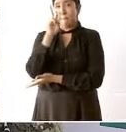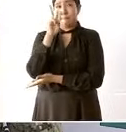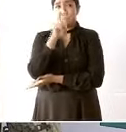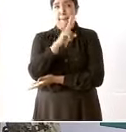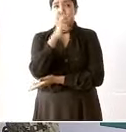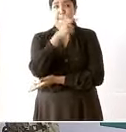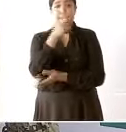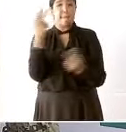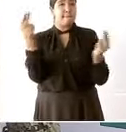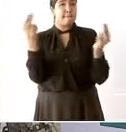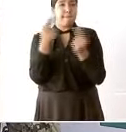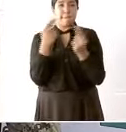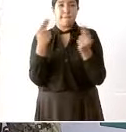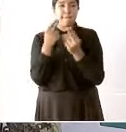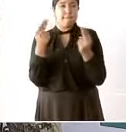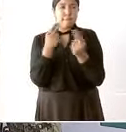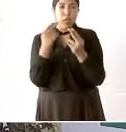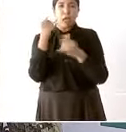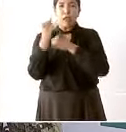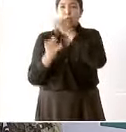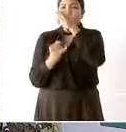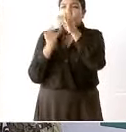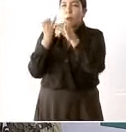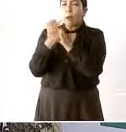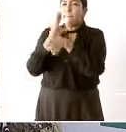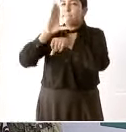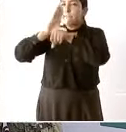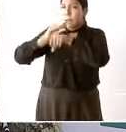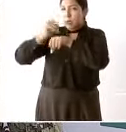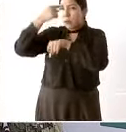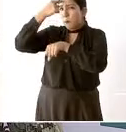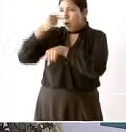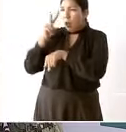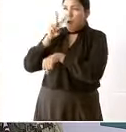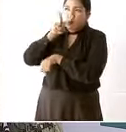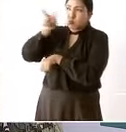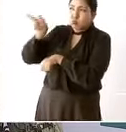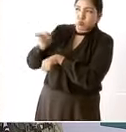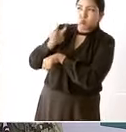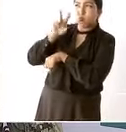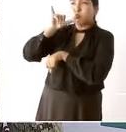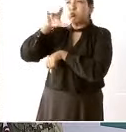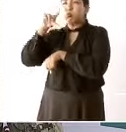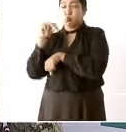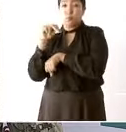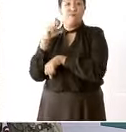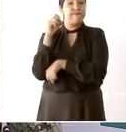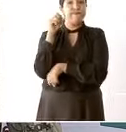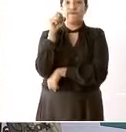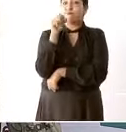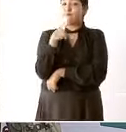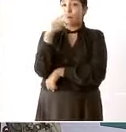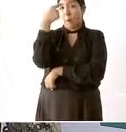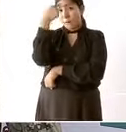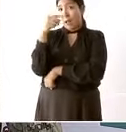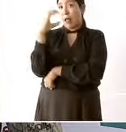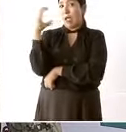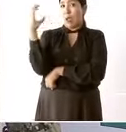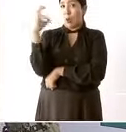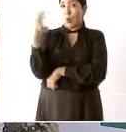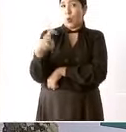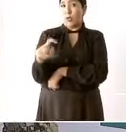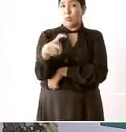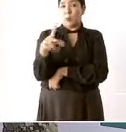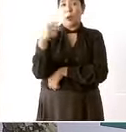una licitación internacional. Es lo mismo que esta de aquí, que la de Coatzacoalcos y la de Salina Cruz, para cerrar pues